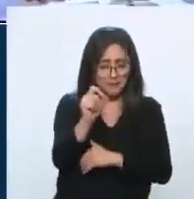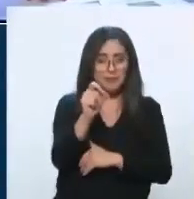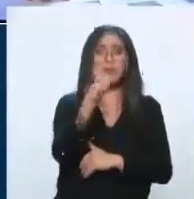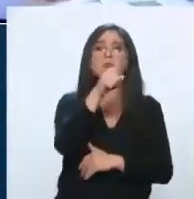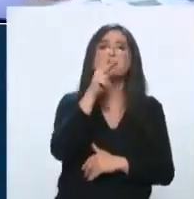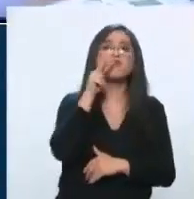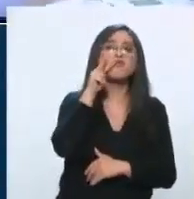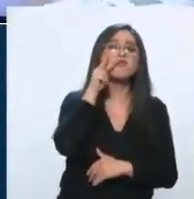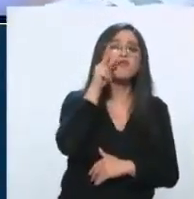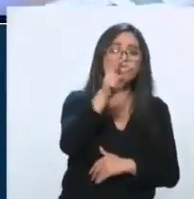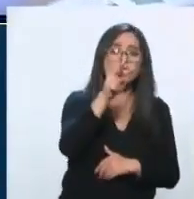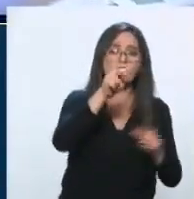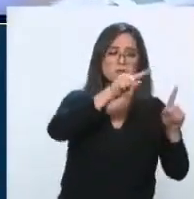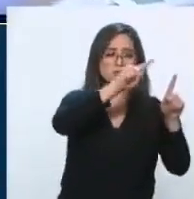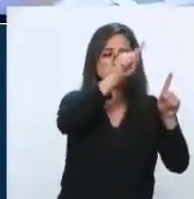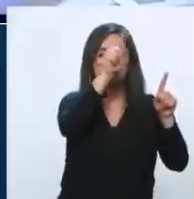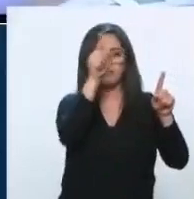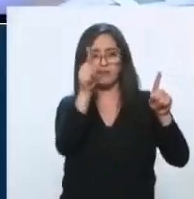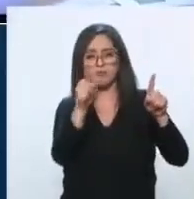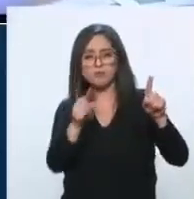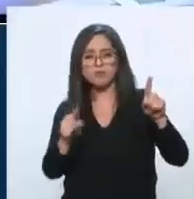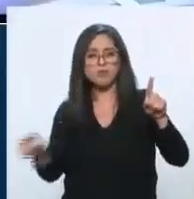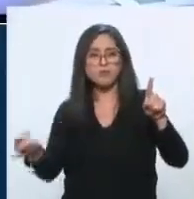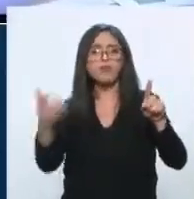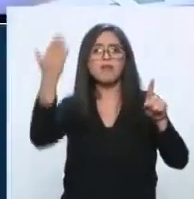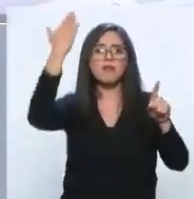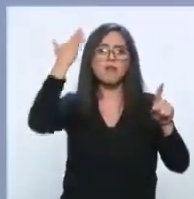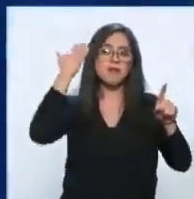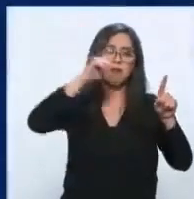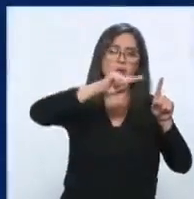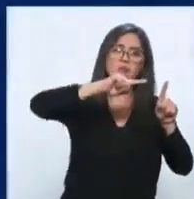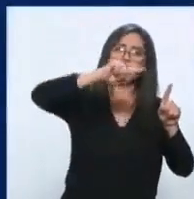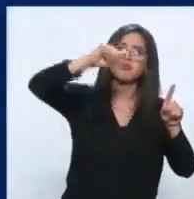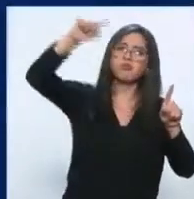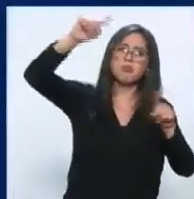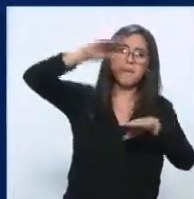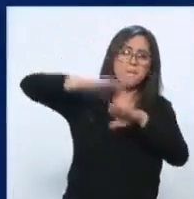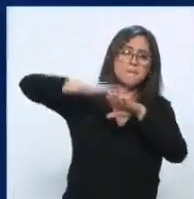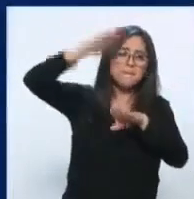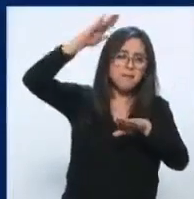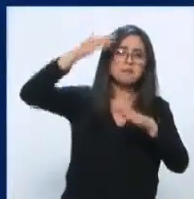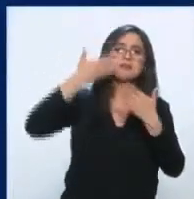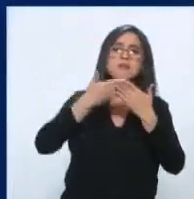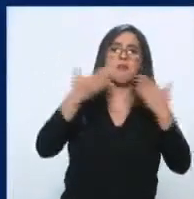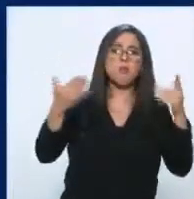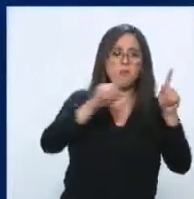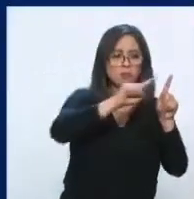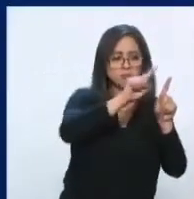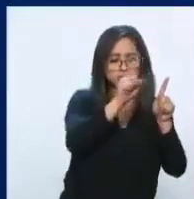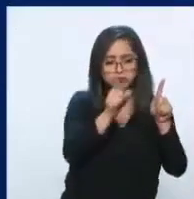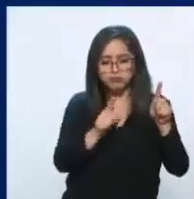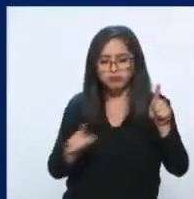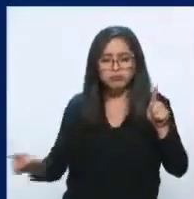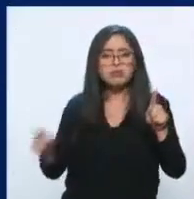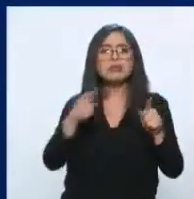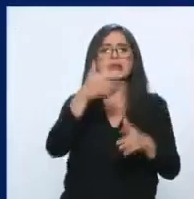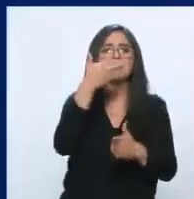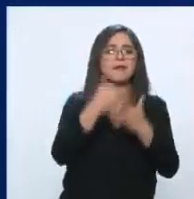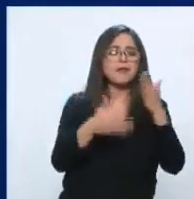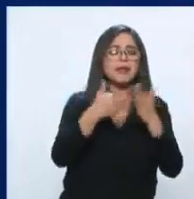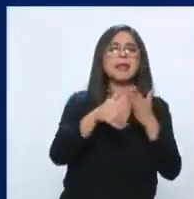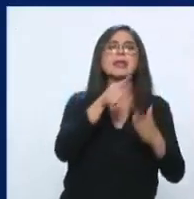caída, ahí lo estamos viendo, una caída de la curva de la cantidad de no localizados. ¿Esto tiene que ver con que hay